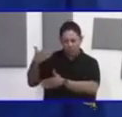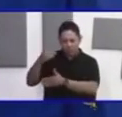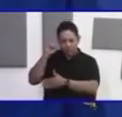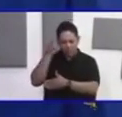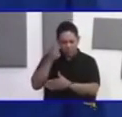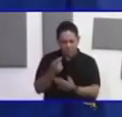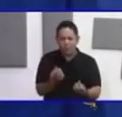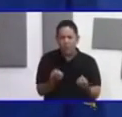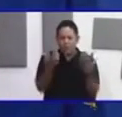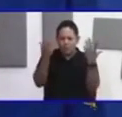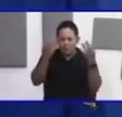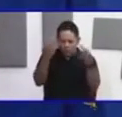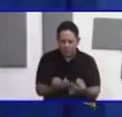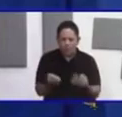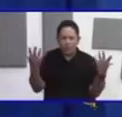un costo de